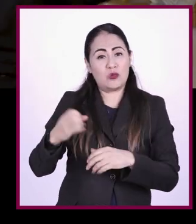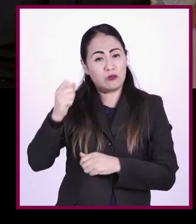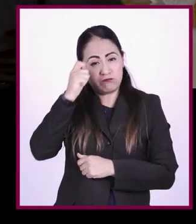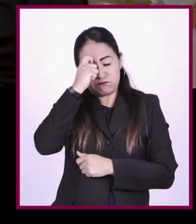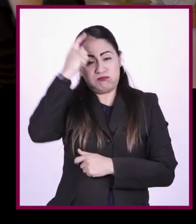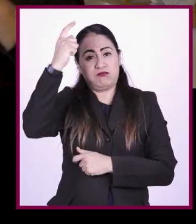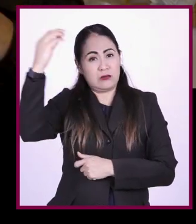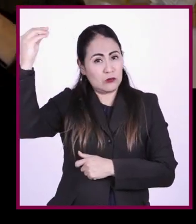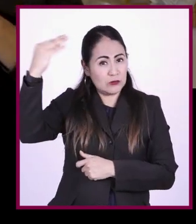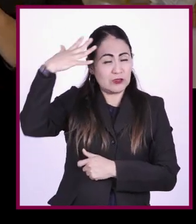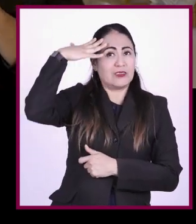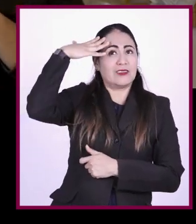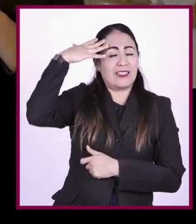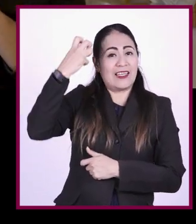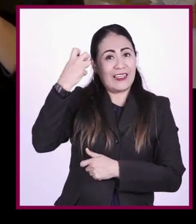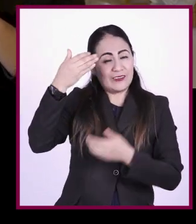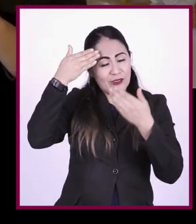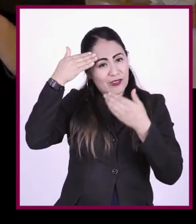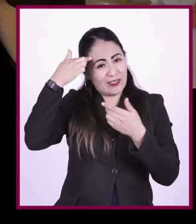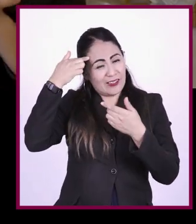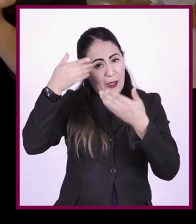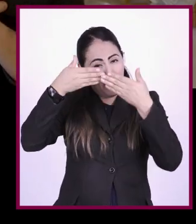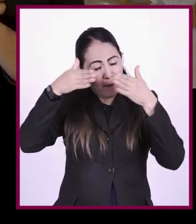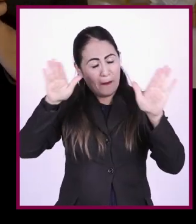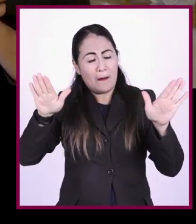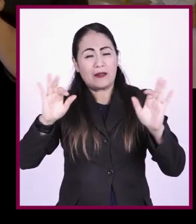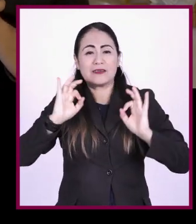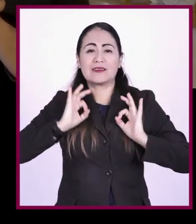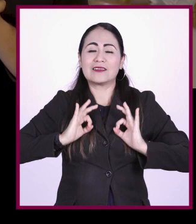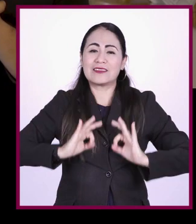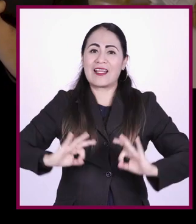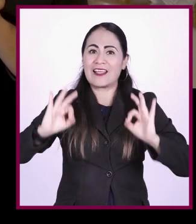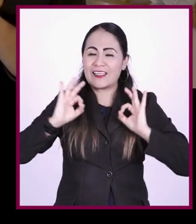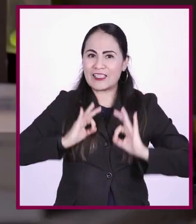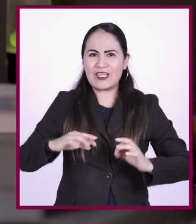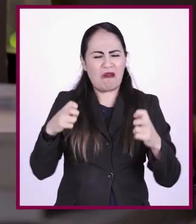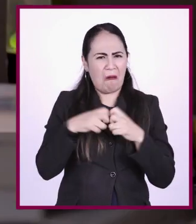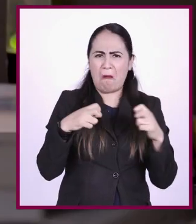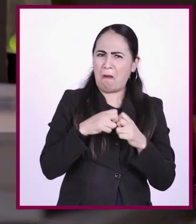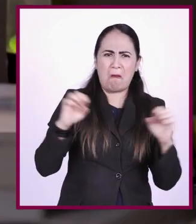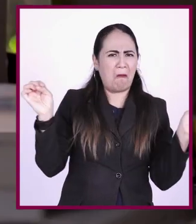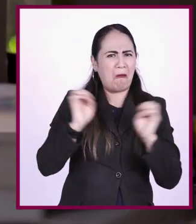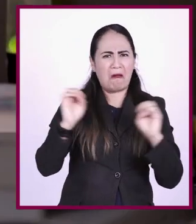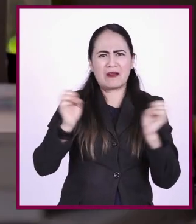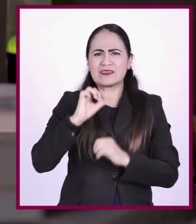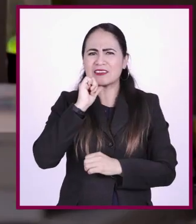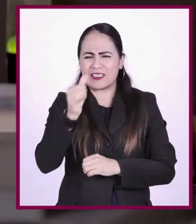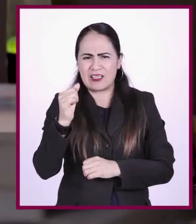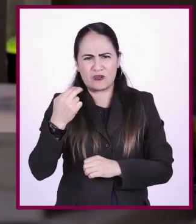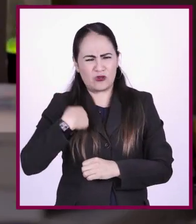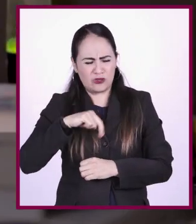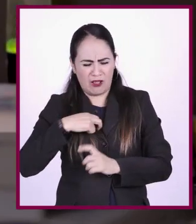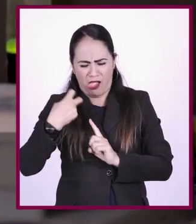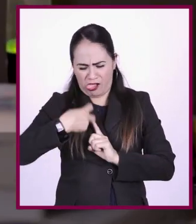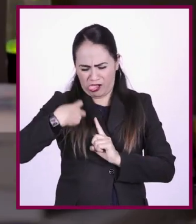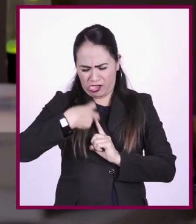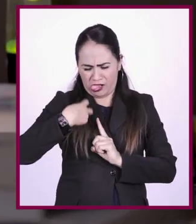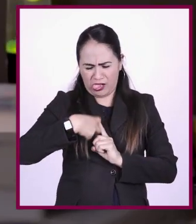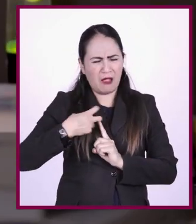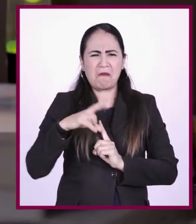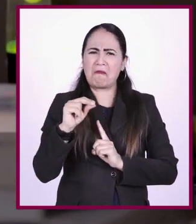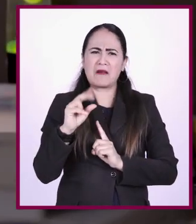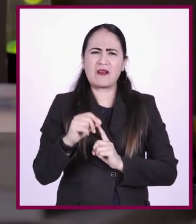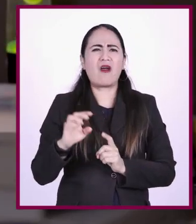la inspiración, llegan cuando uno está abierto mental y emocionalmente, cuando no hay estrés o pensamientos densos acerca de nosotros